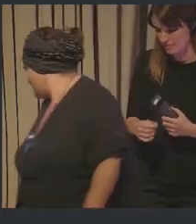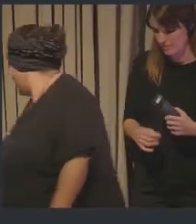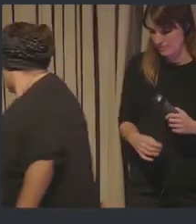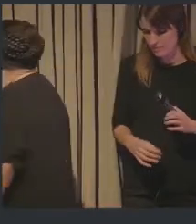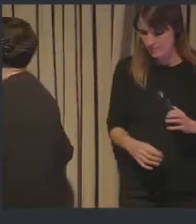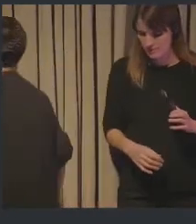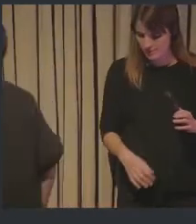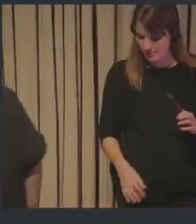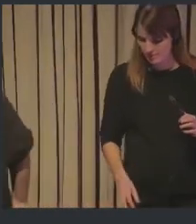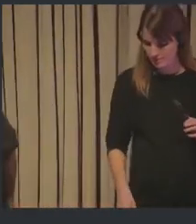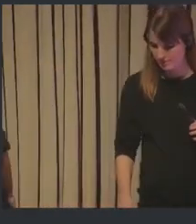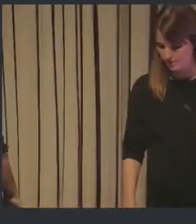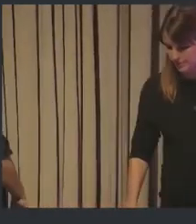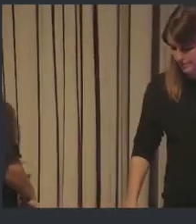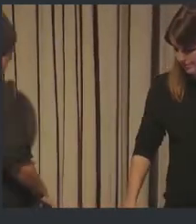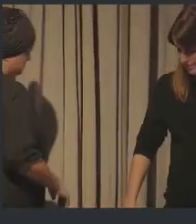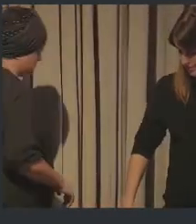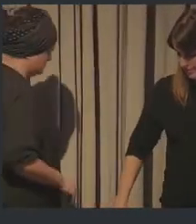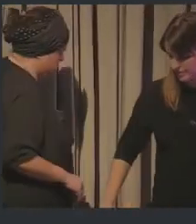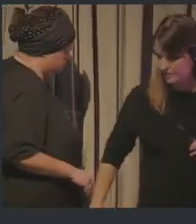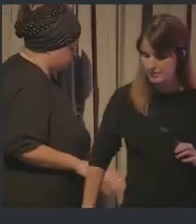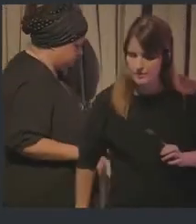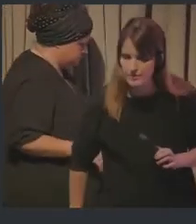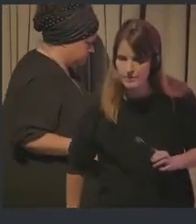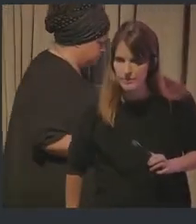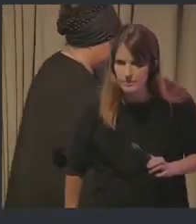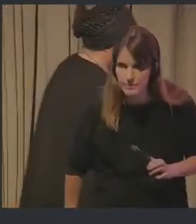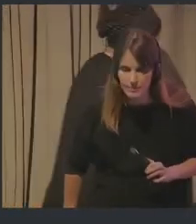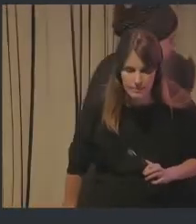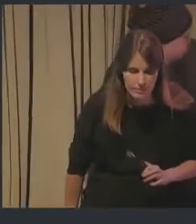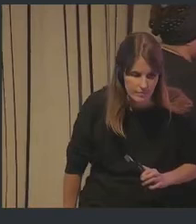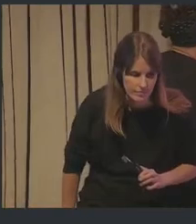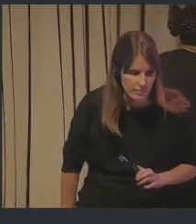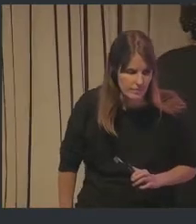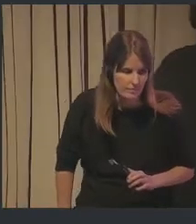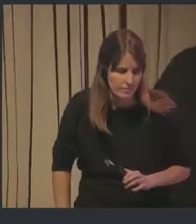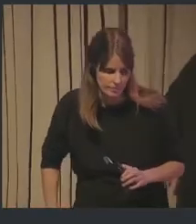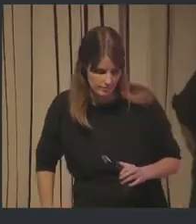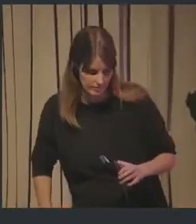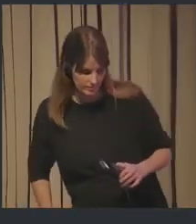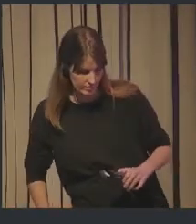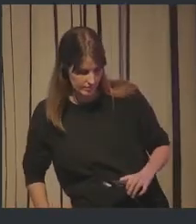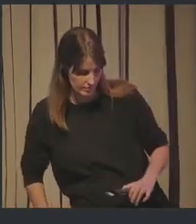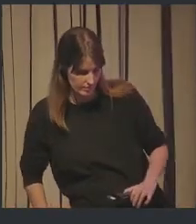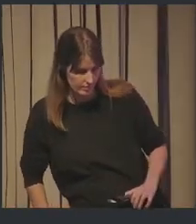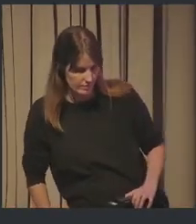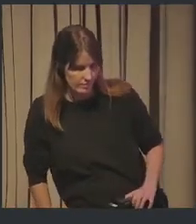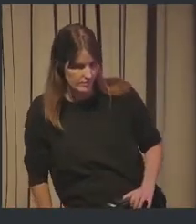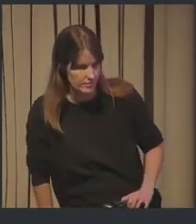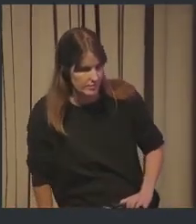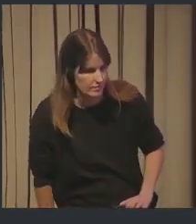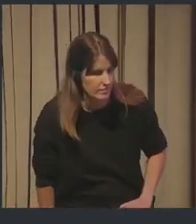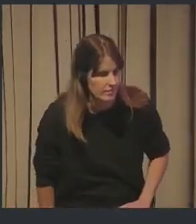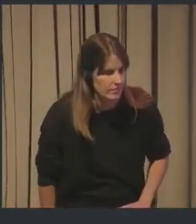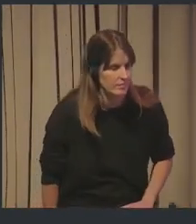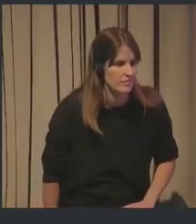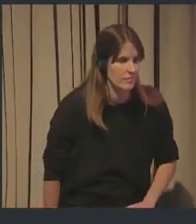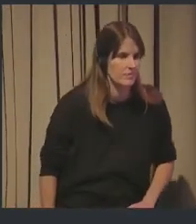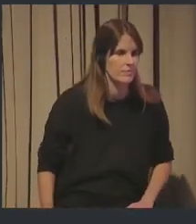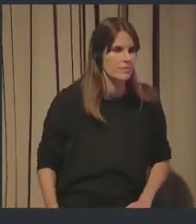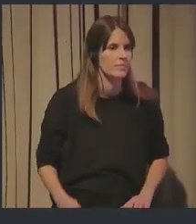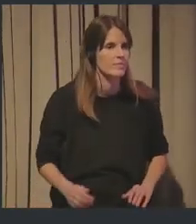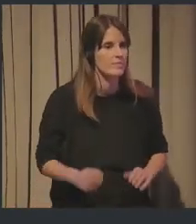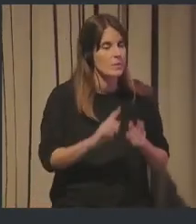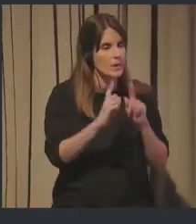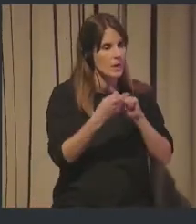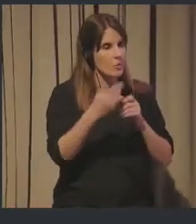intermedio? Los emprendedores, porque los antiguos obstáculos para el cambio están empezando a disolverse, a